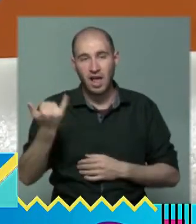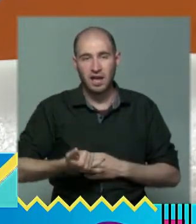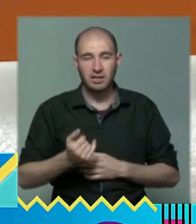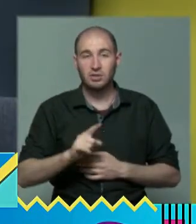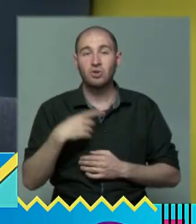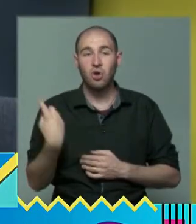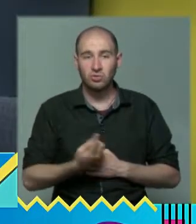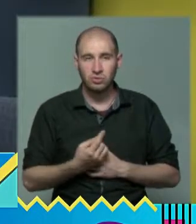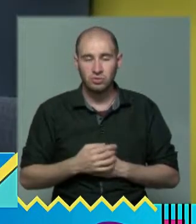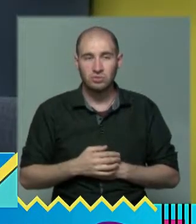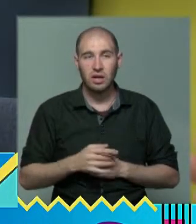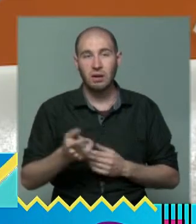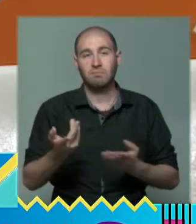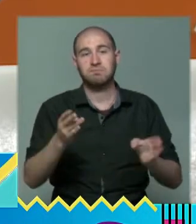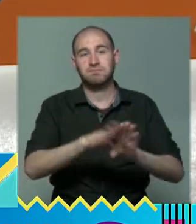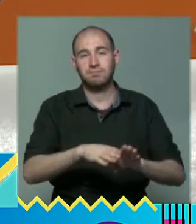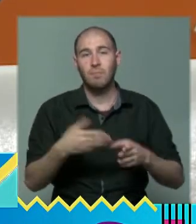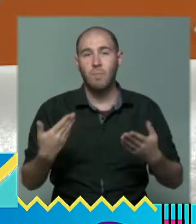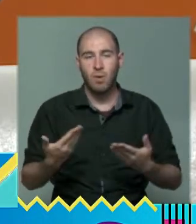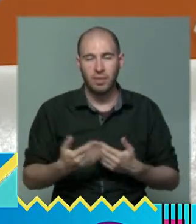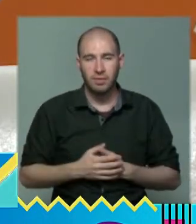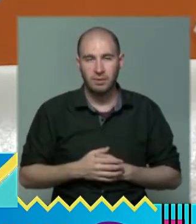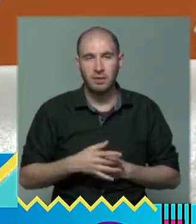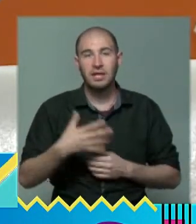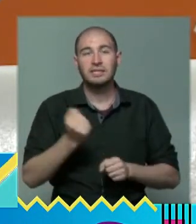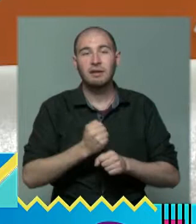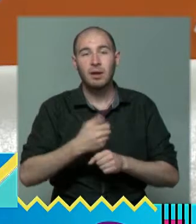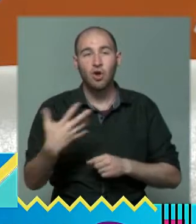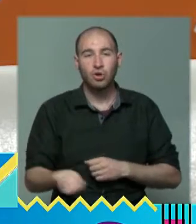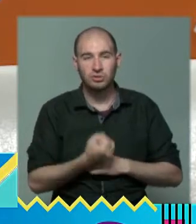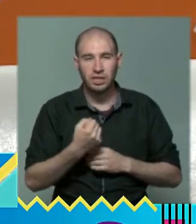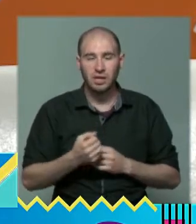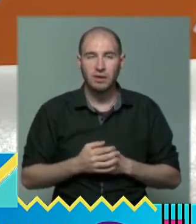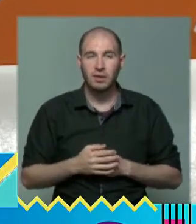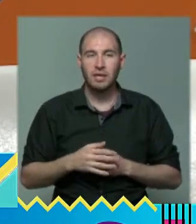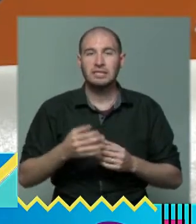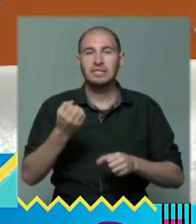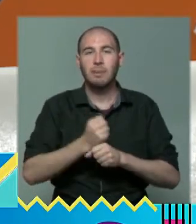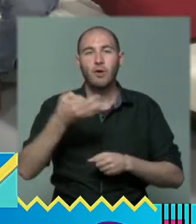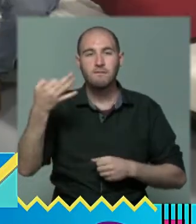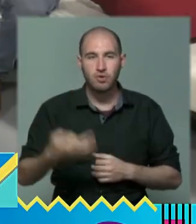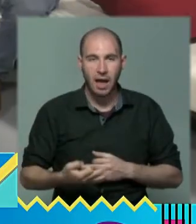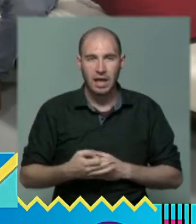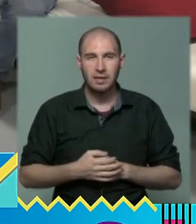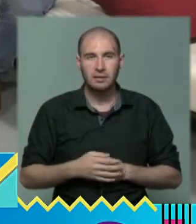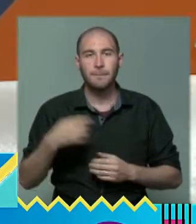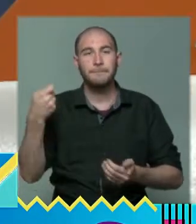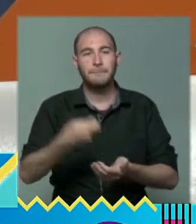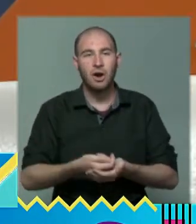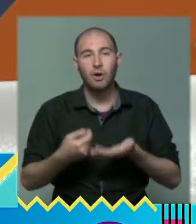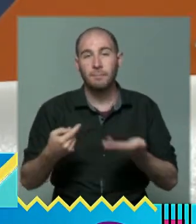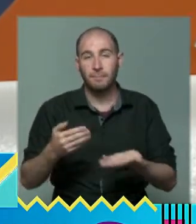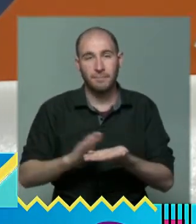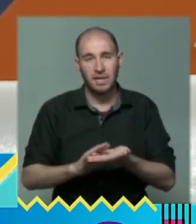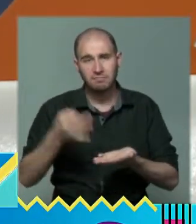nosotros mismos estamos hasta cerrándole las posibilidades de adquirir un trabajo un trabajo formal, que tenga una paga